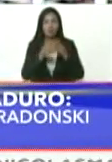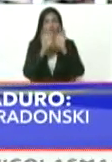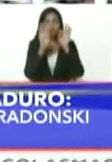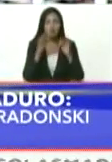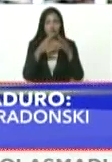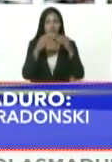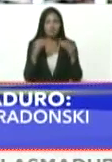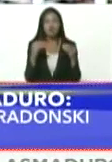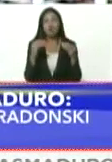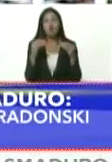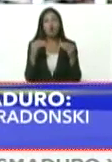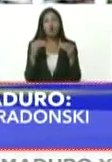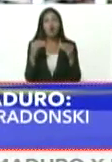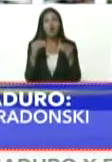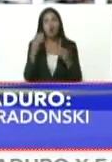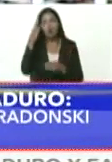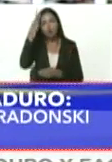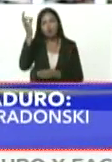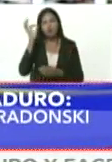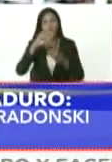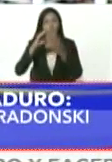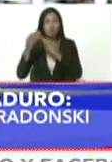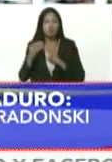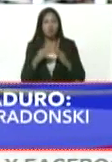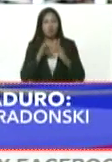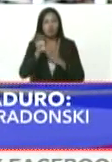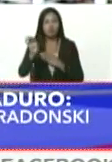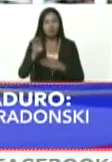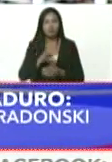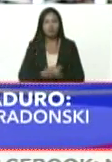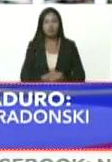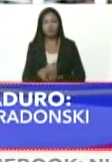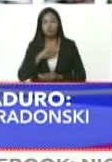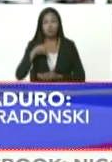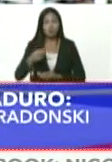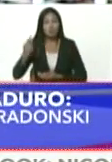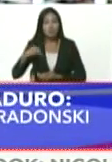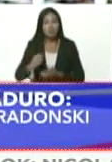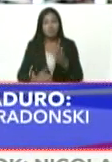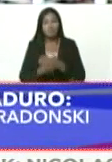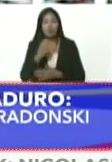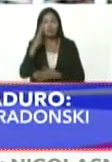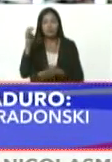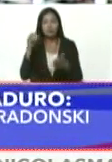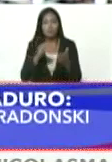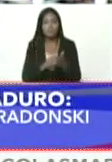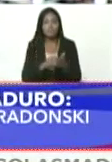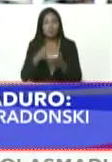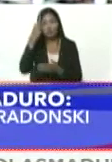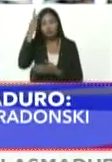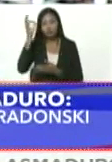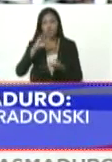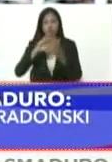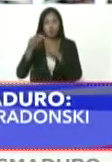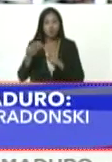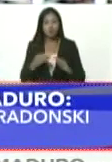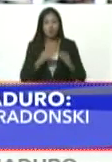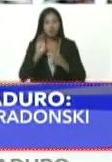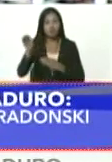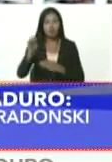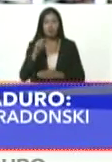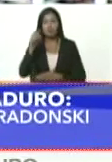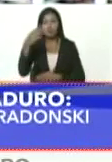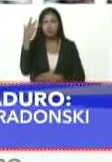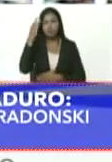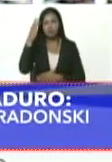todos los consejos comunales del país. Ya tenemos más de 4.000 consejos comunales. Ustedes saben que